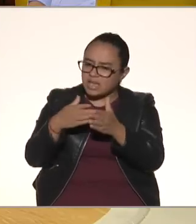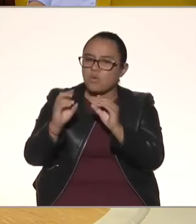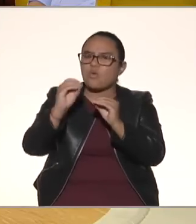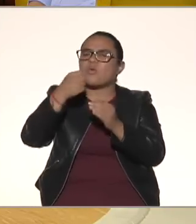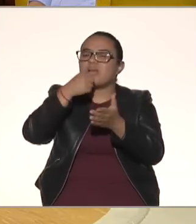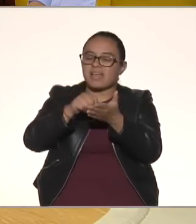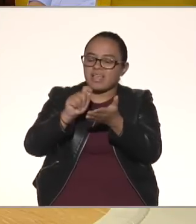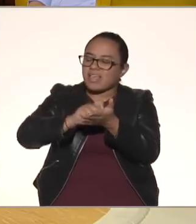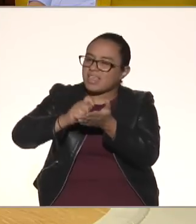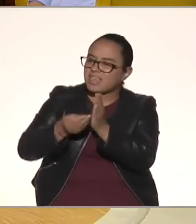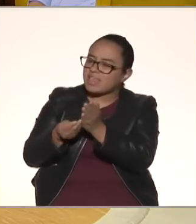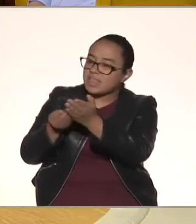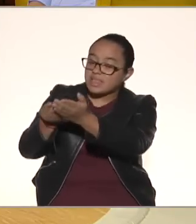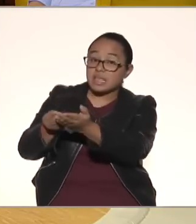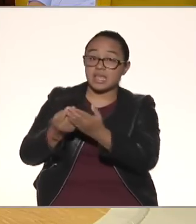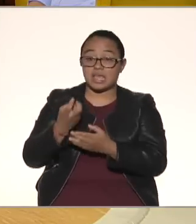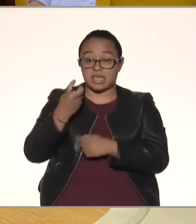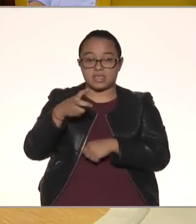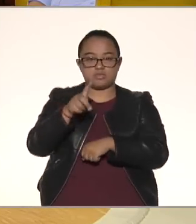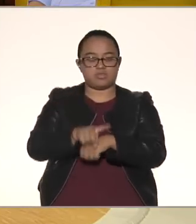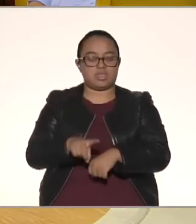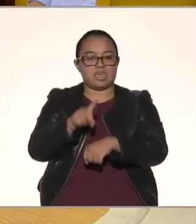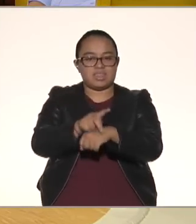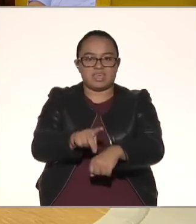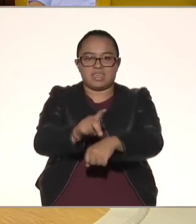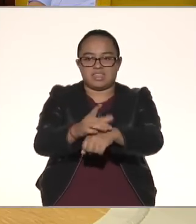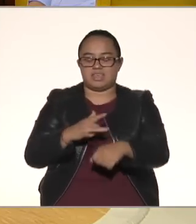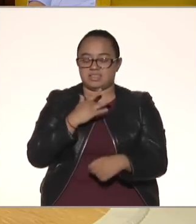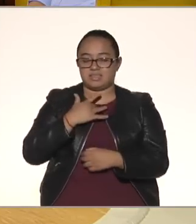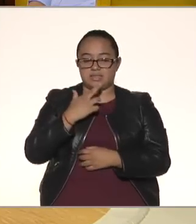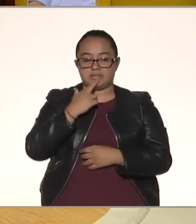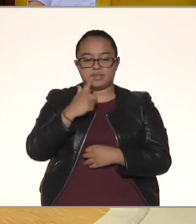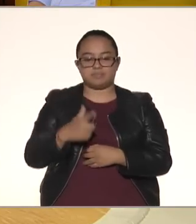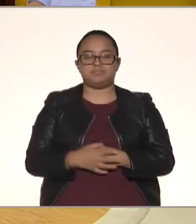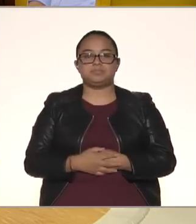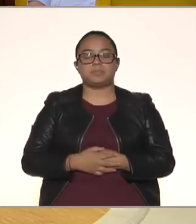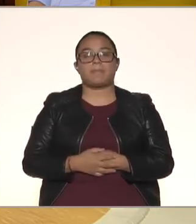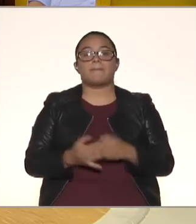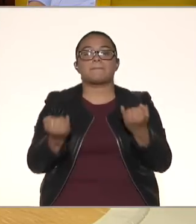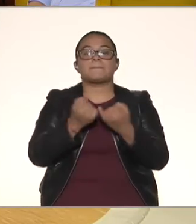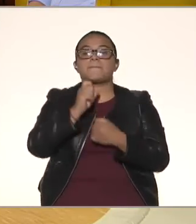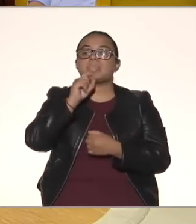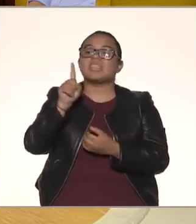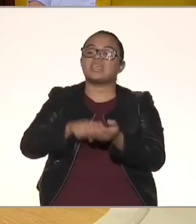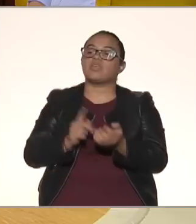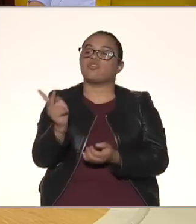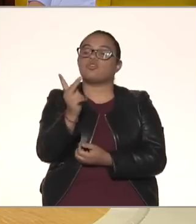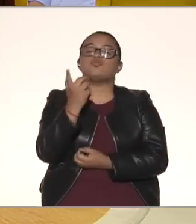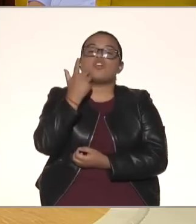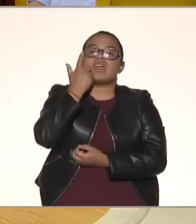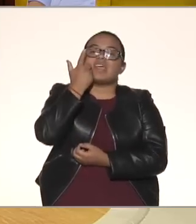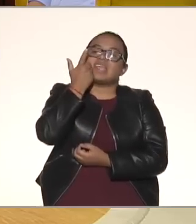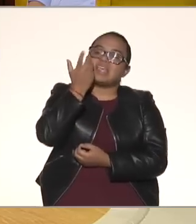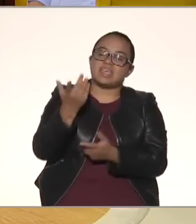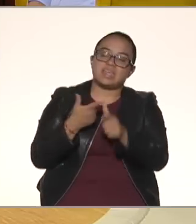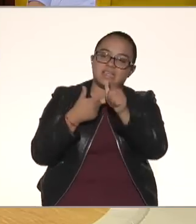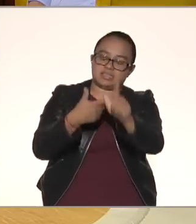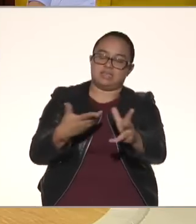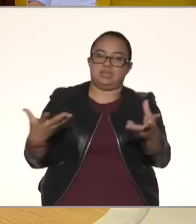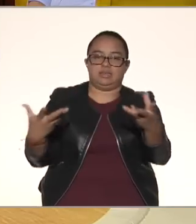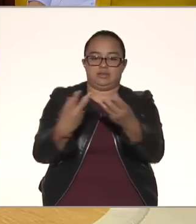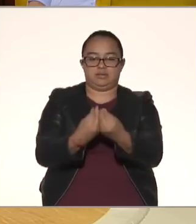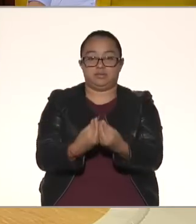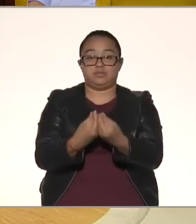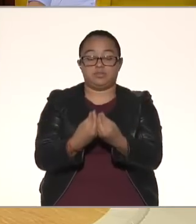cosas que construyen día a día la pareja, Luis. Es que es la voluntad de querer estar, creo que de eso se trata, la voluntad de